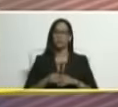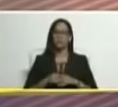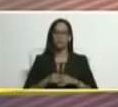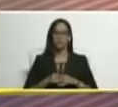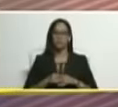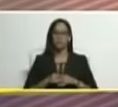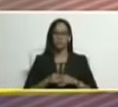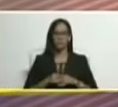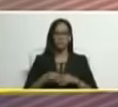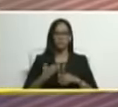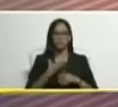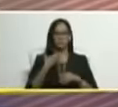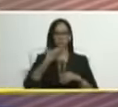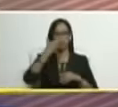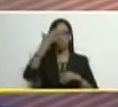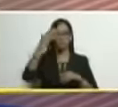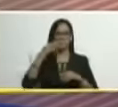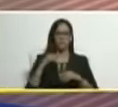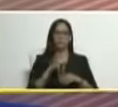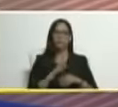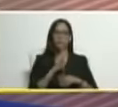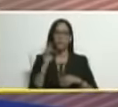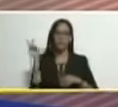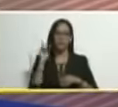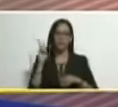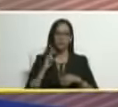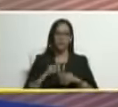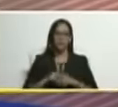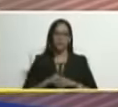la espiritualidad propia de Venezuela.